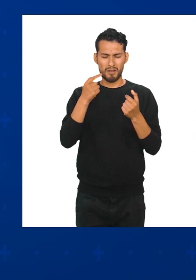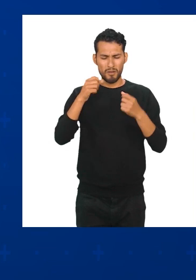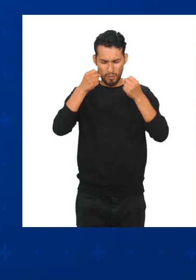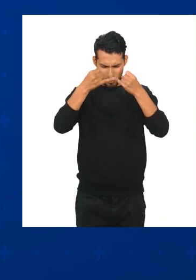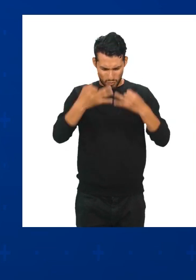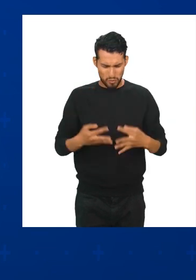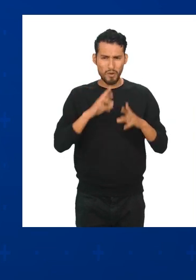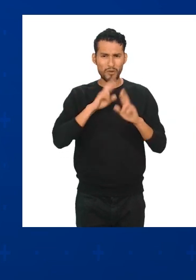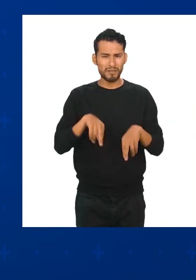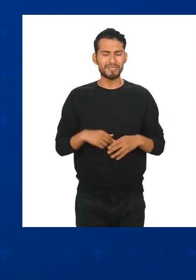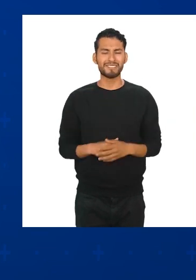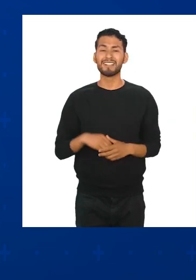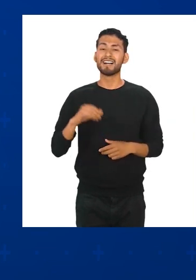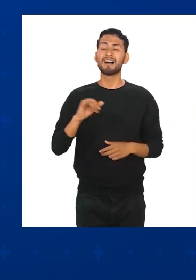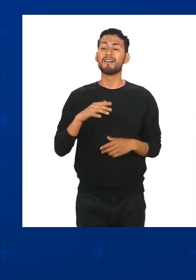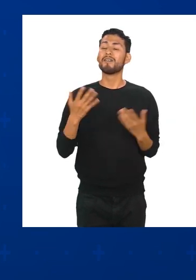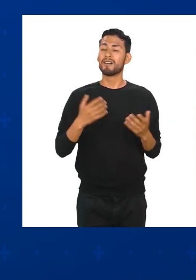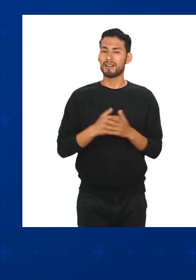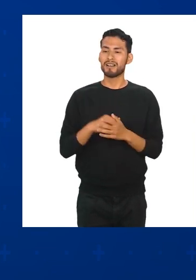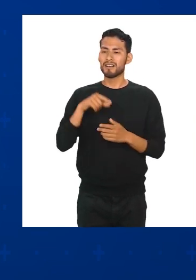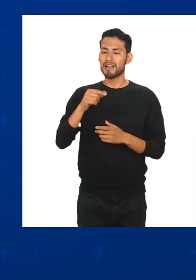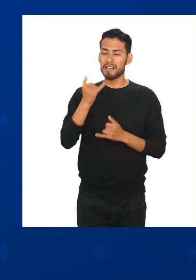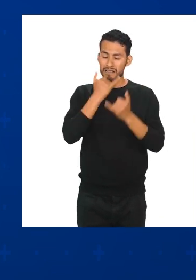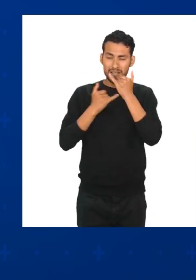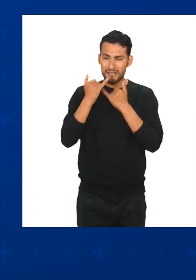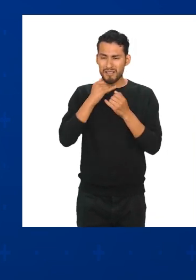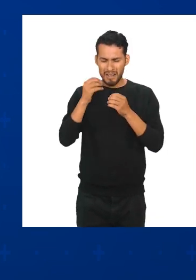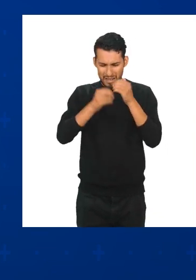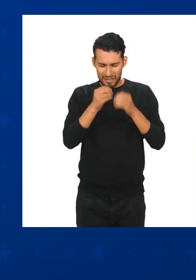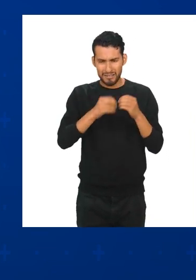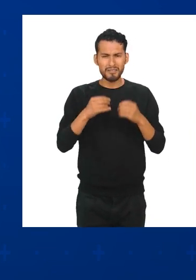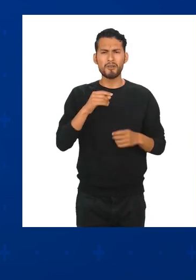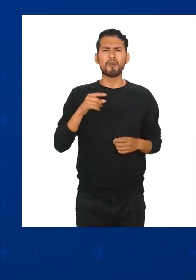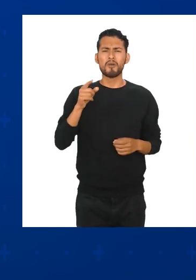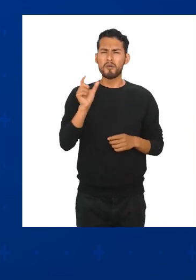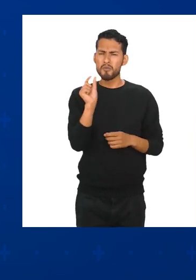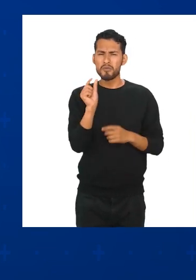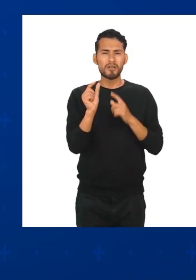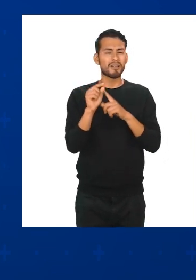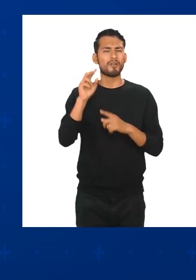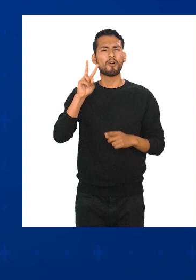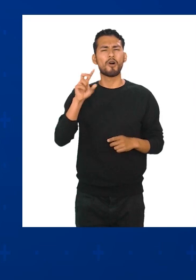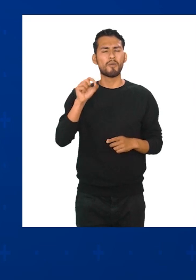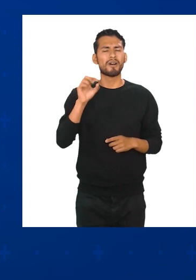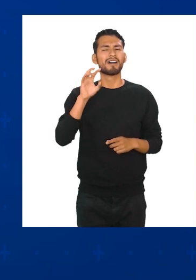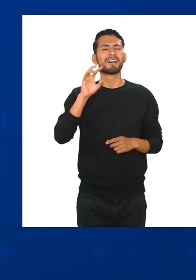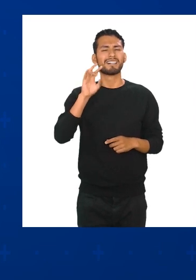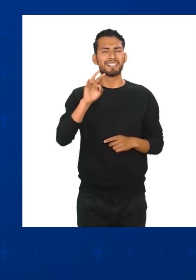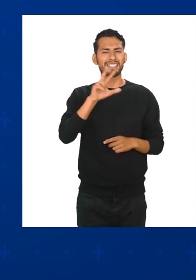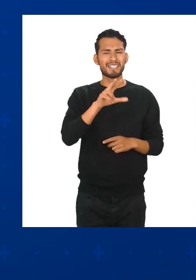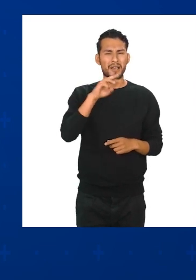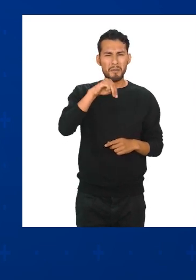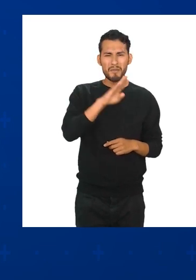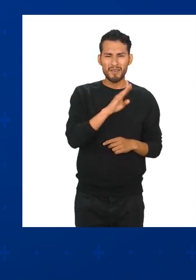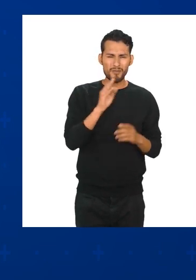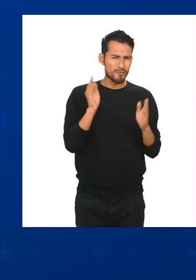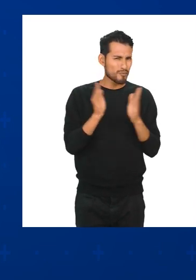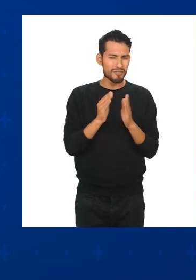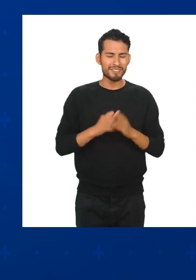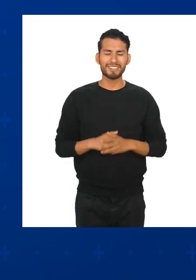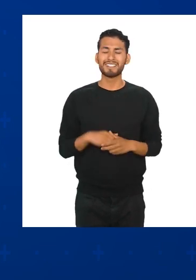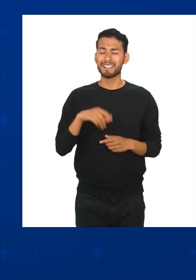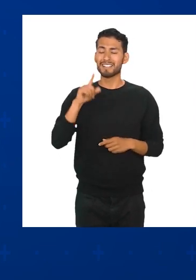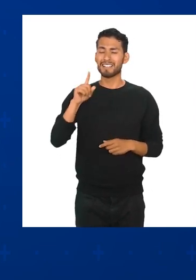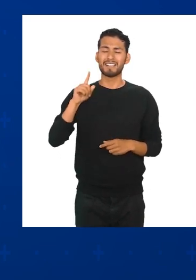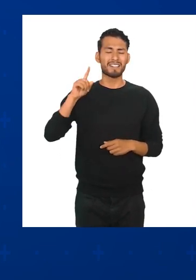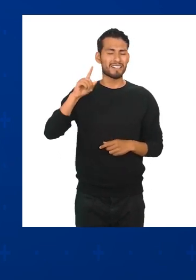rápida interfaz. Además, cuenta con corrector de errores y ocupa solo un espacio de 2,73 megabytes. Cuenta